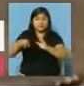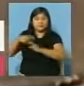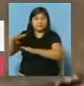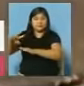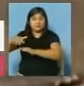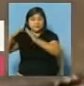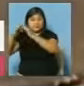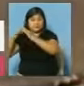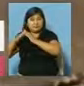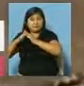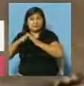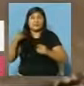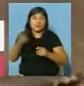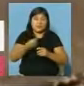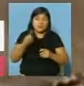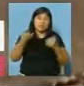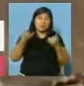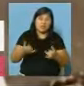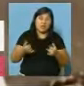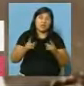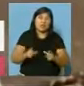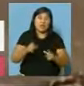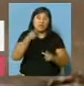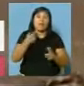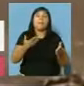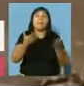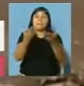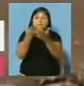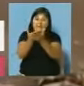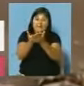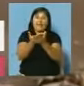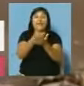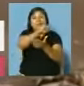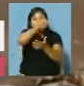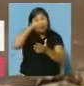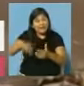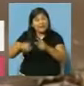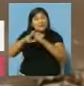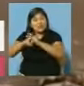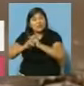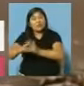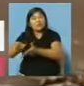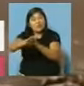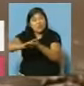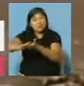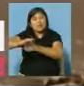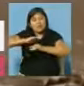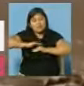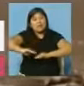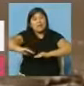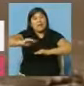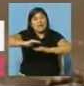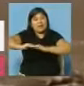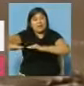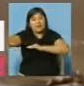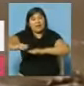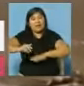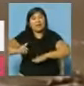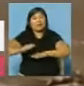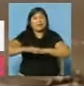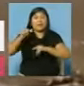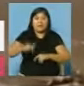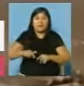Triángulo, y que nosotros también somos parte, se viene pidiendo que se tapen. Incluso las tapas que existen acá sobre el canal de la